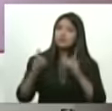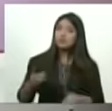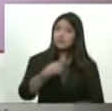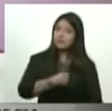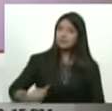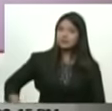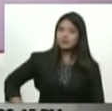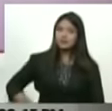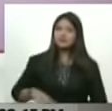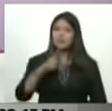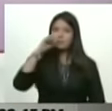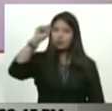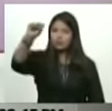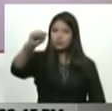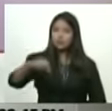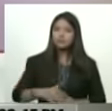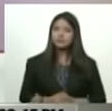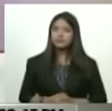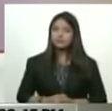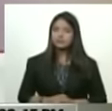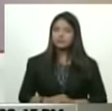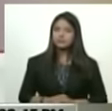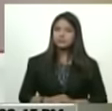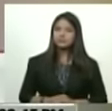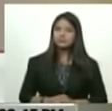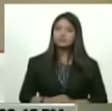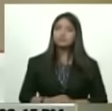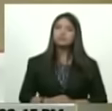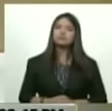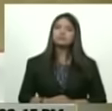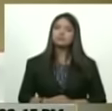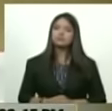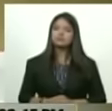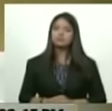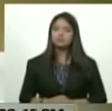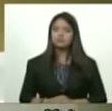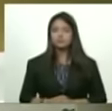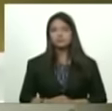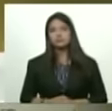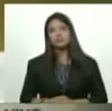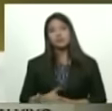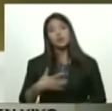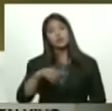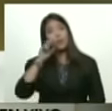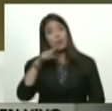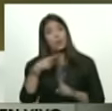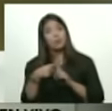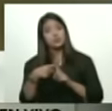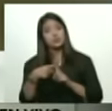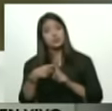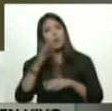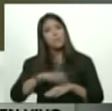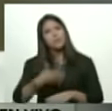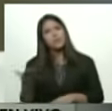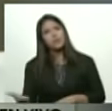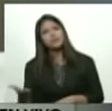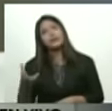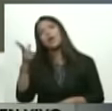presidente de la República, Nicolás Maduro, para este sector. Bueno, las veo muy positivas porque están escuchando